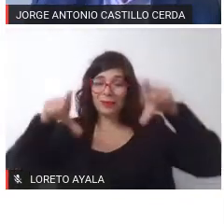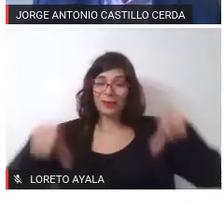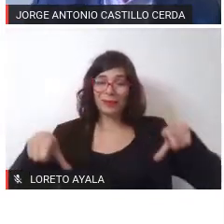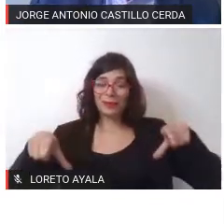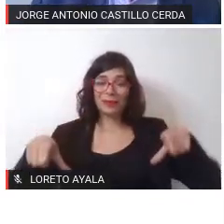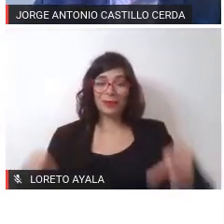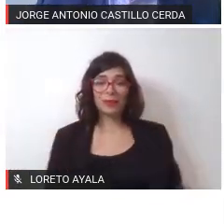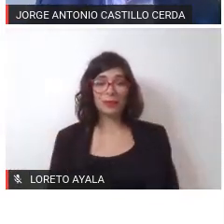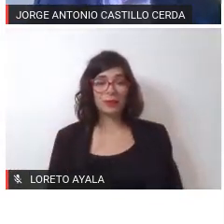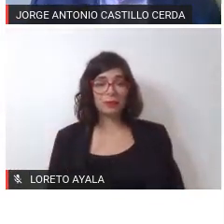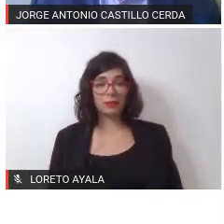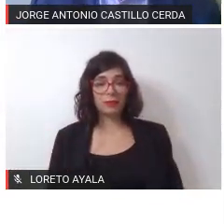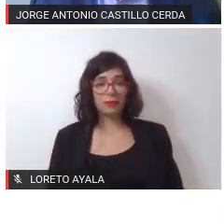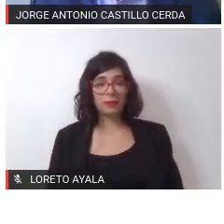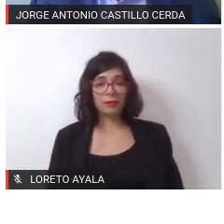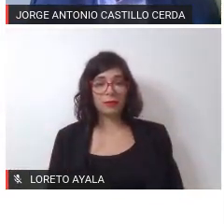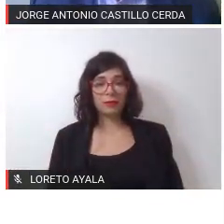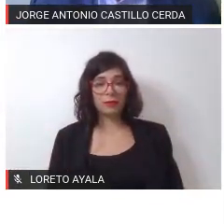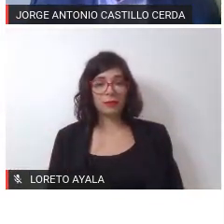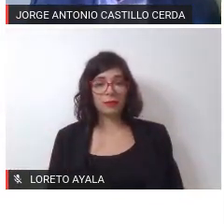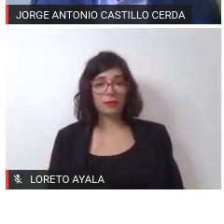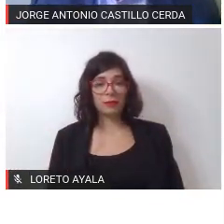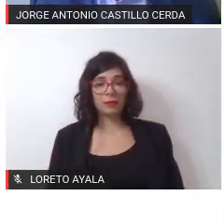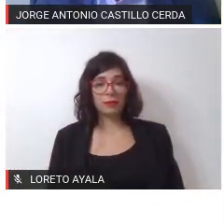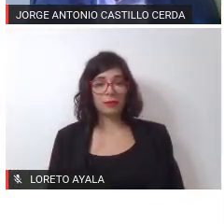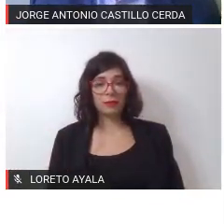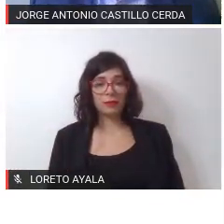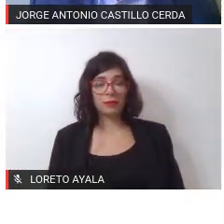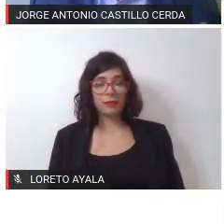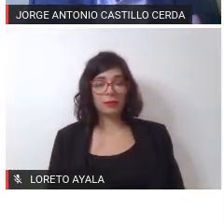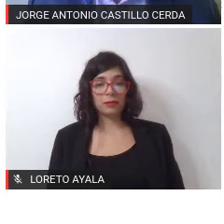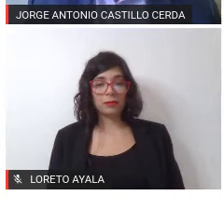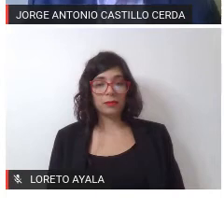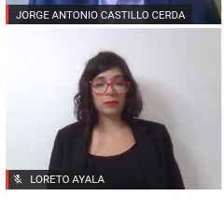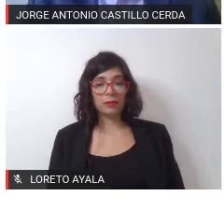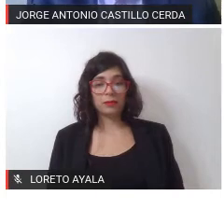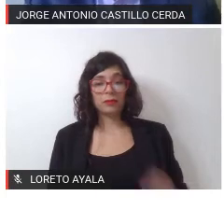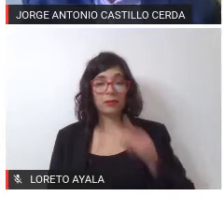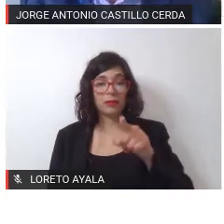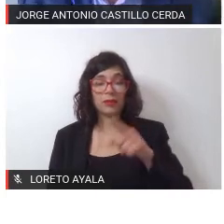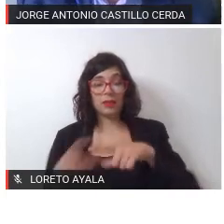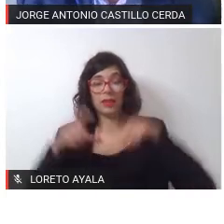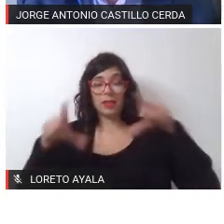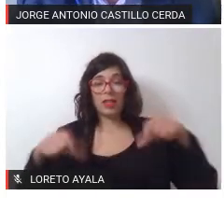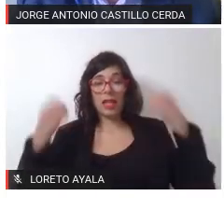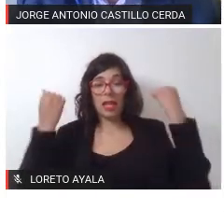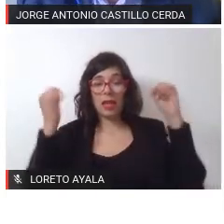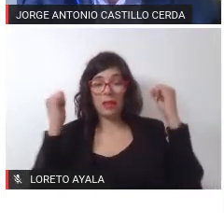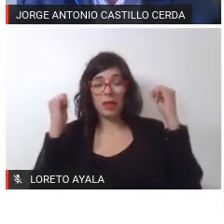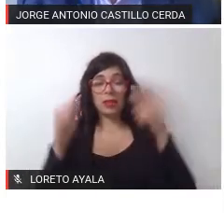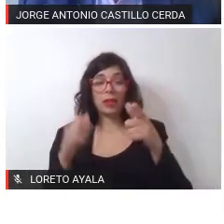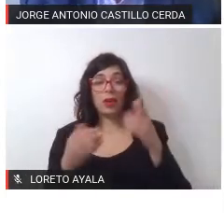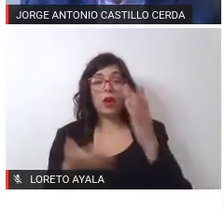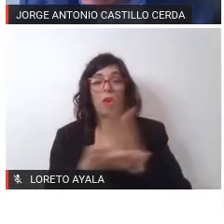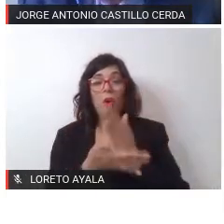disculpen que sea, no sé si voy a ser peyorativo, pero lo voy a, no es de un colegio particular pagado, no es de